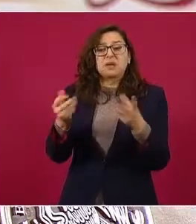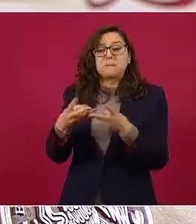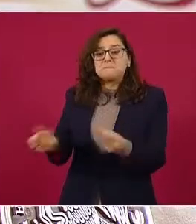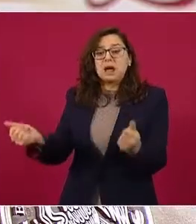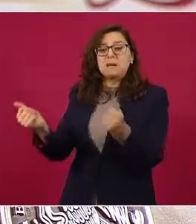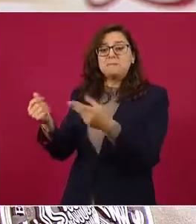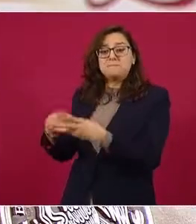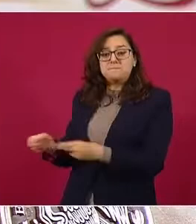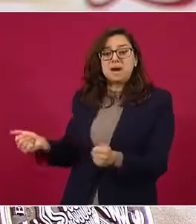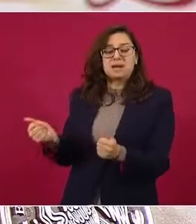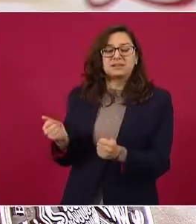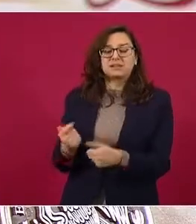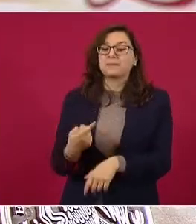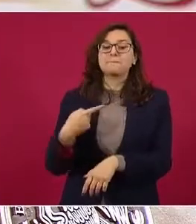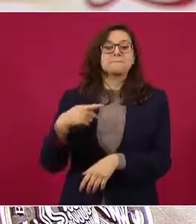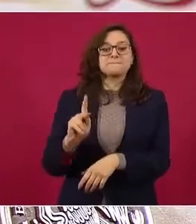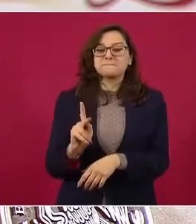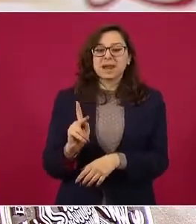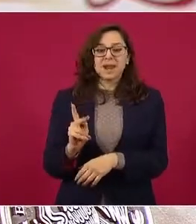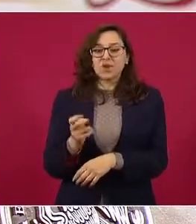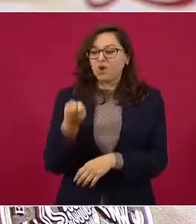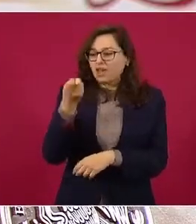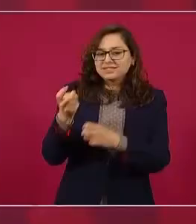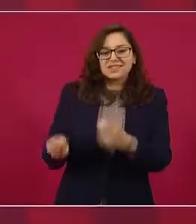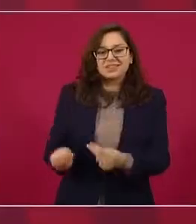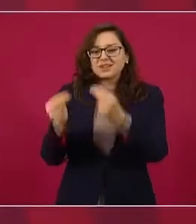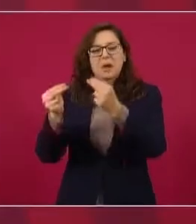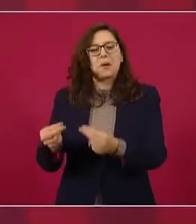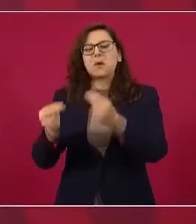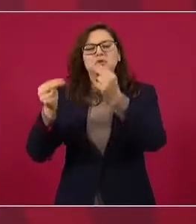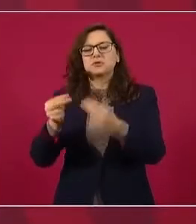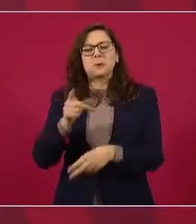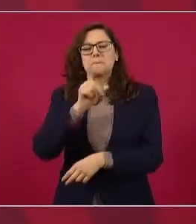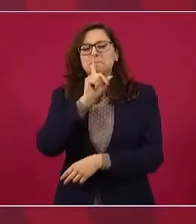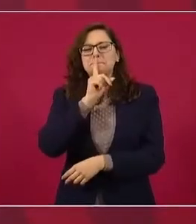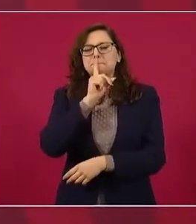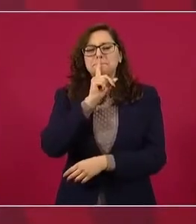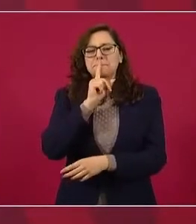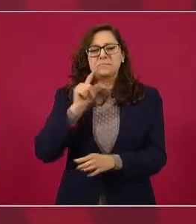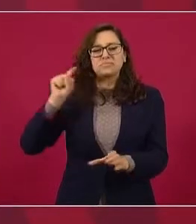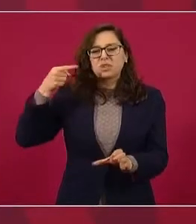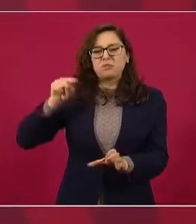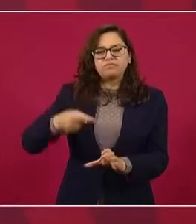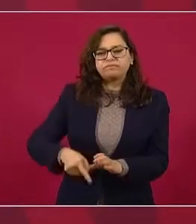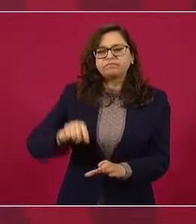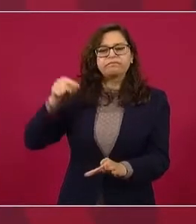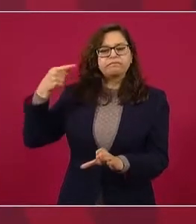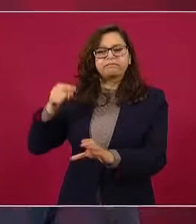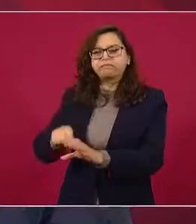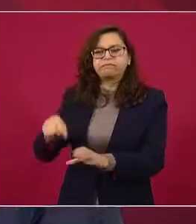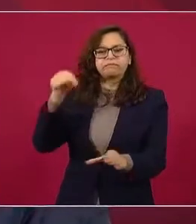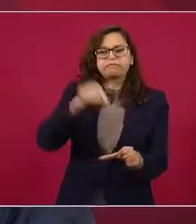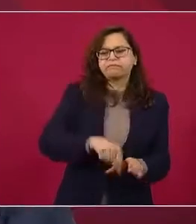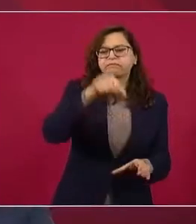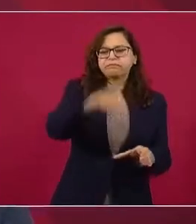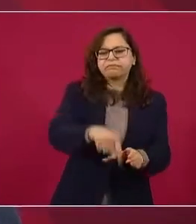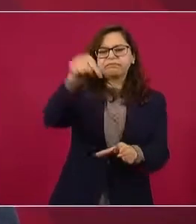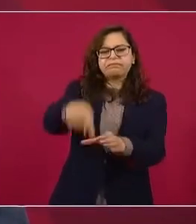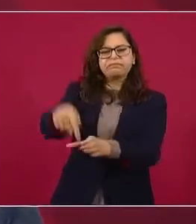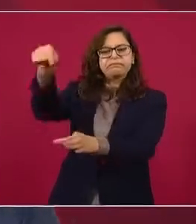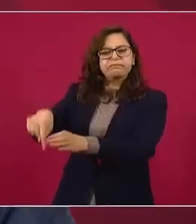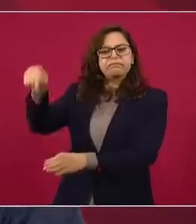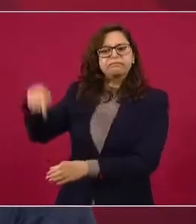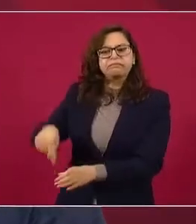no consistía en perforar para extraer gas, sino en perforar para darle utilidad a la empresa, porque ésta cobraba por